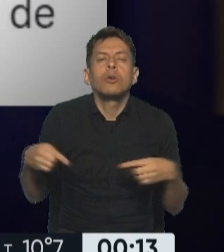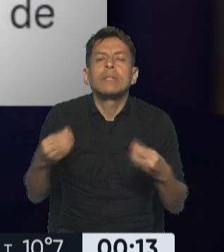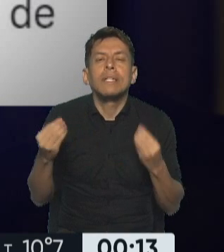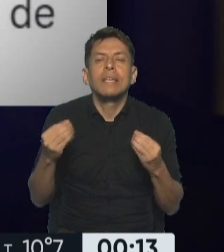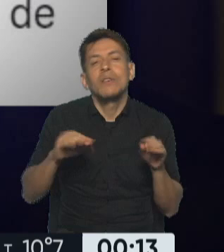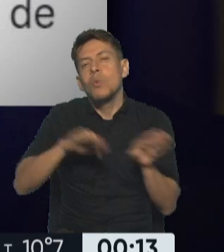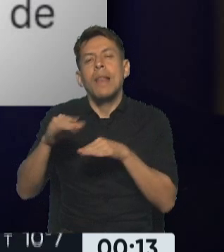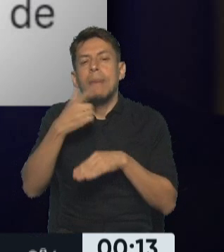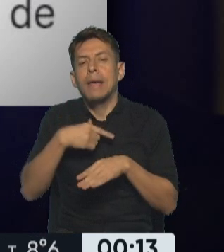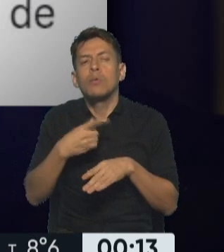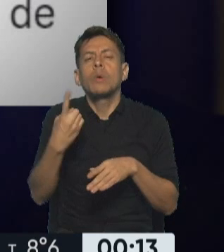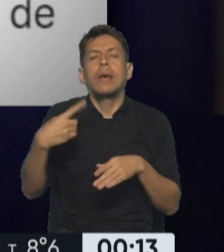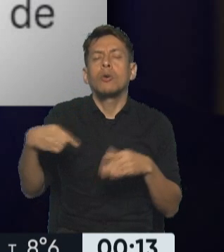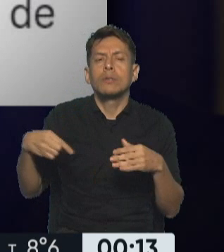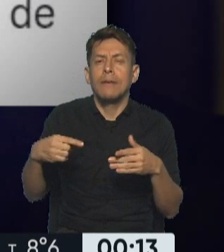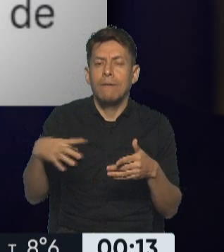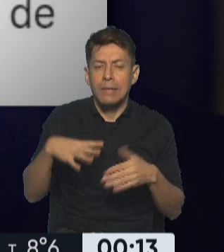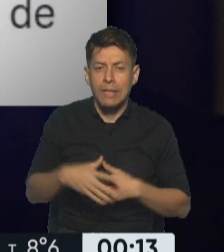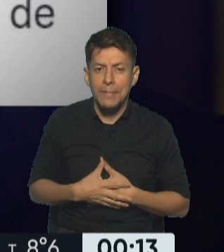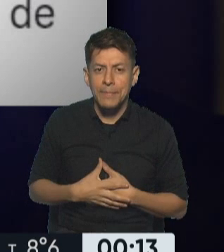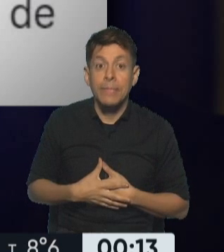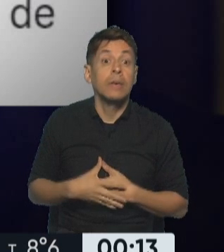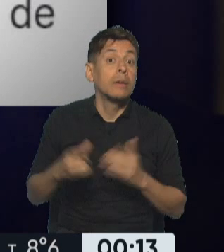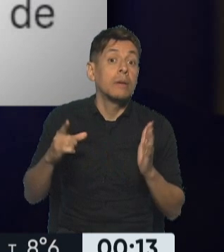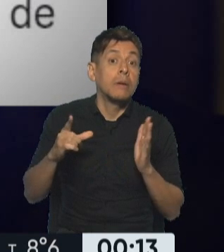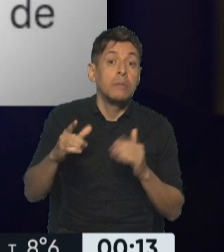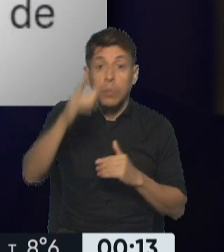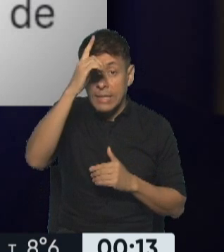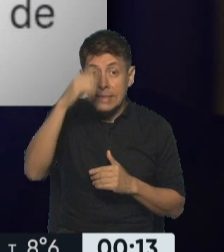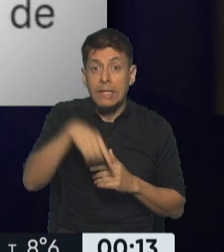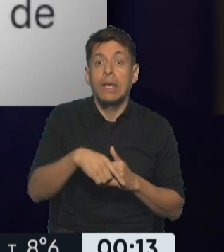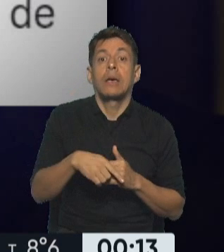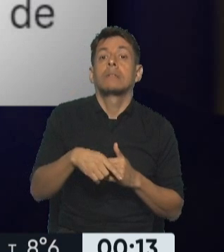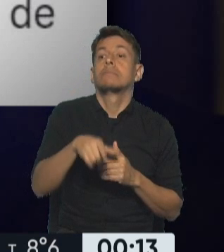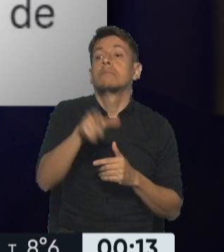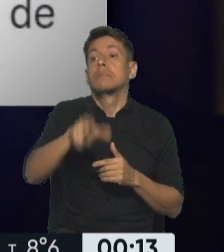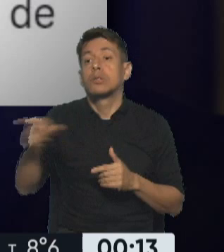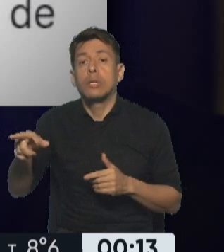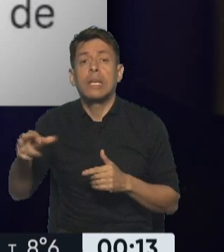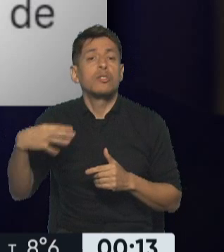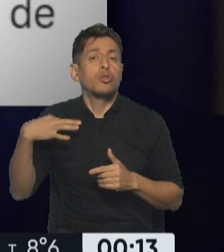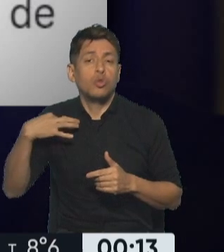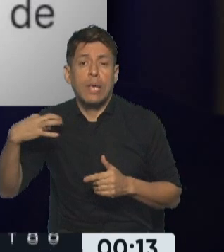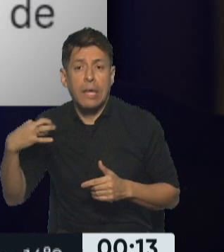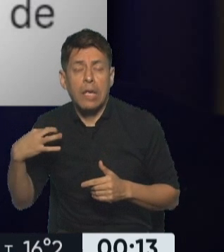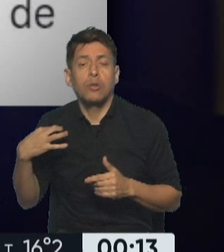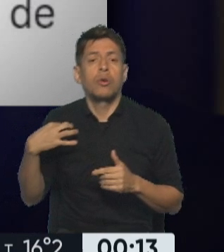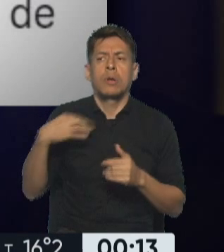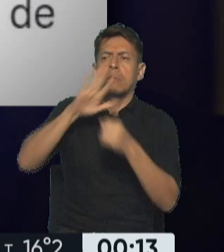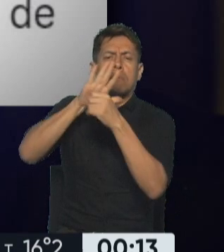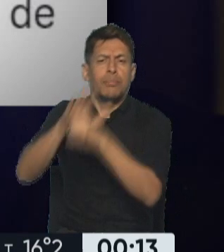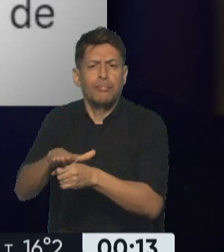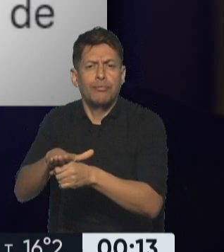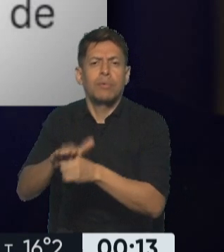la policía de la ciudad reprimió con palos, gas, pimienta y gases lacrimógenos a ciudadanos y ciudadanas que se acercaron a